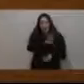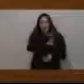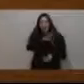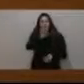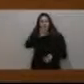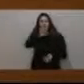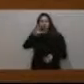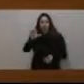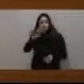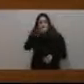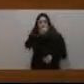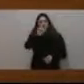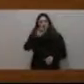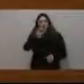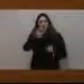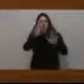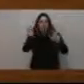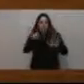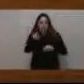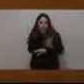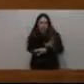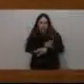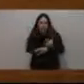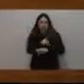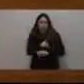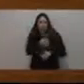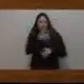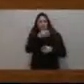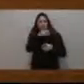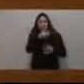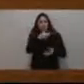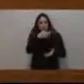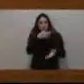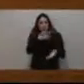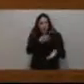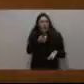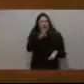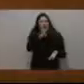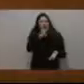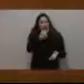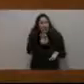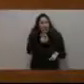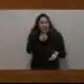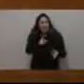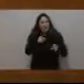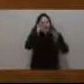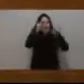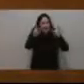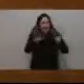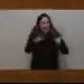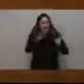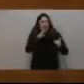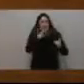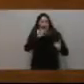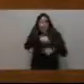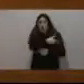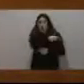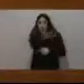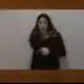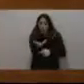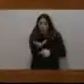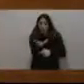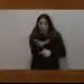en aquel momento, en el 2008, que exponía que… Pero también voy a poner todo mi esfuerzo en que si ustedes, por las razones que desconozco, se han